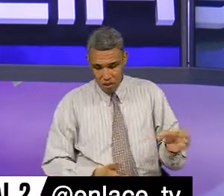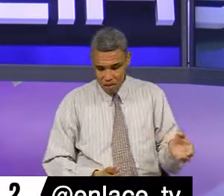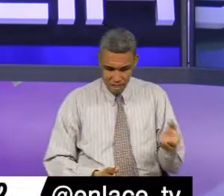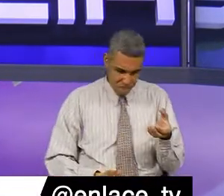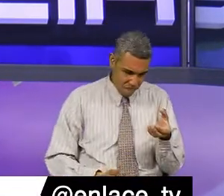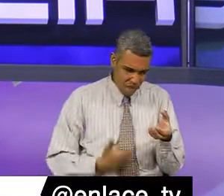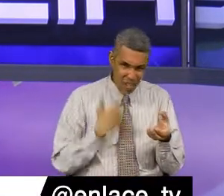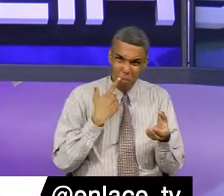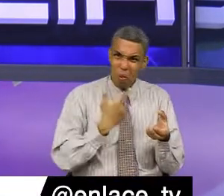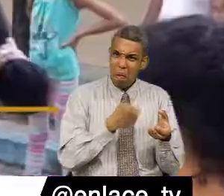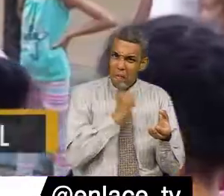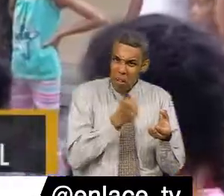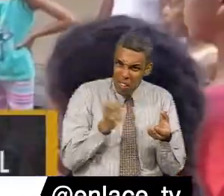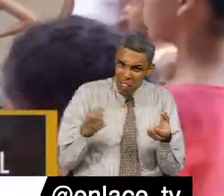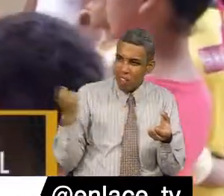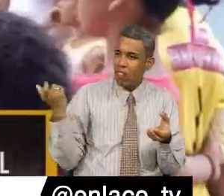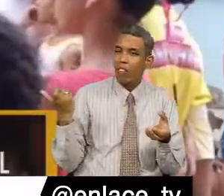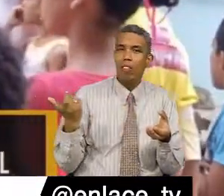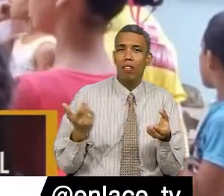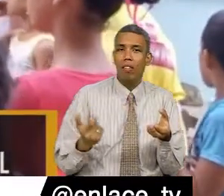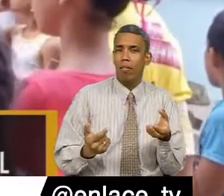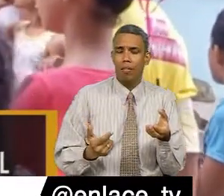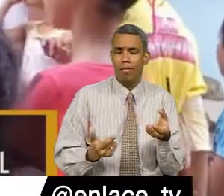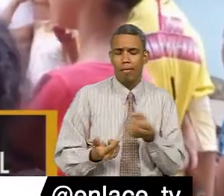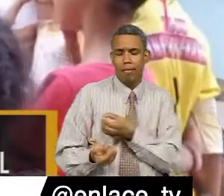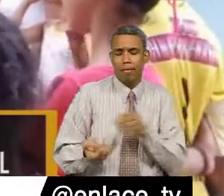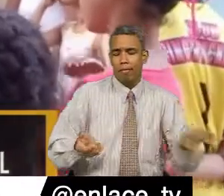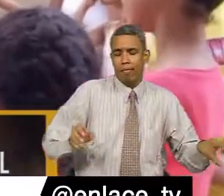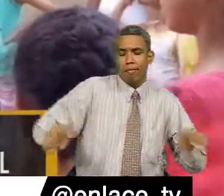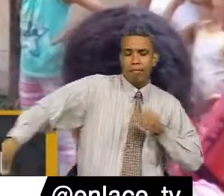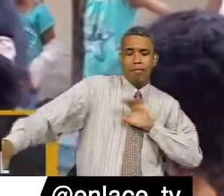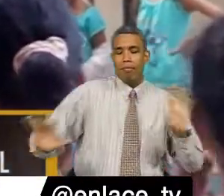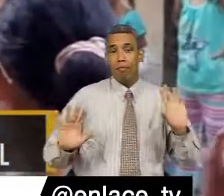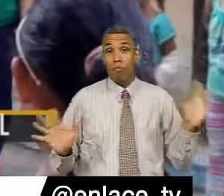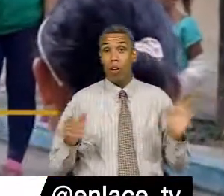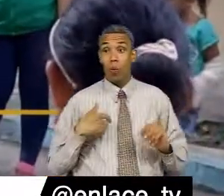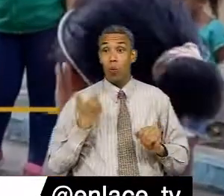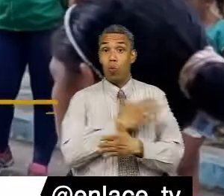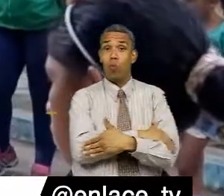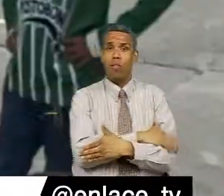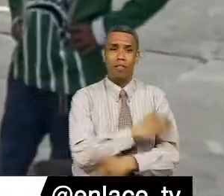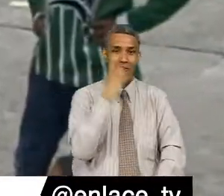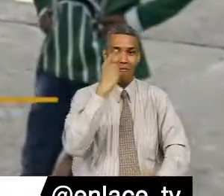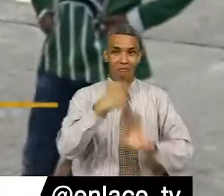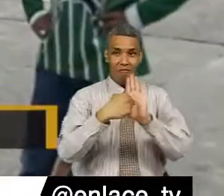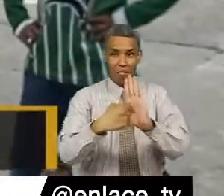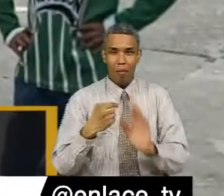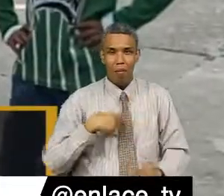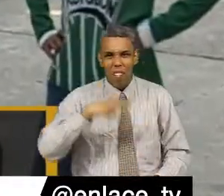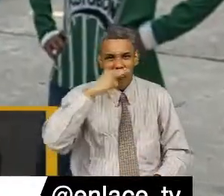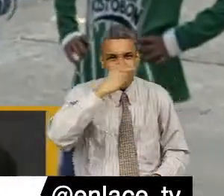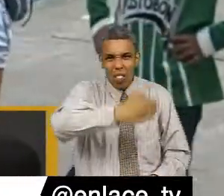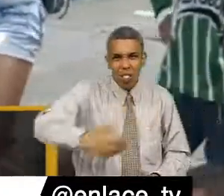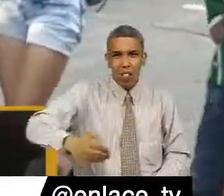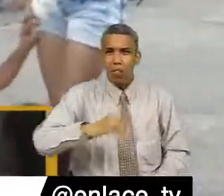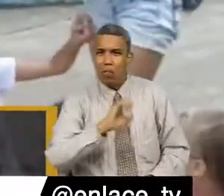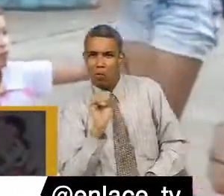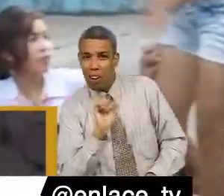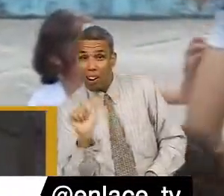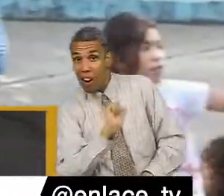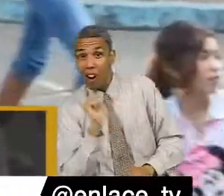violentos. De esta manera, los niños y preadolescentes del barrio La Paz hicieron la entrega de los juguetes bélicos a los integrantes de la sección